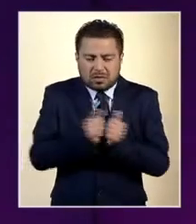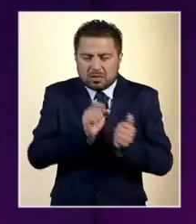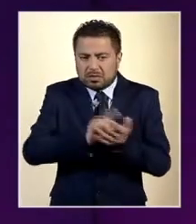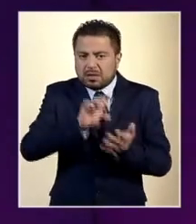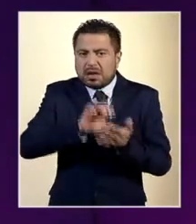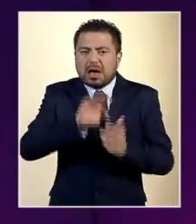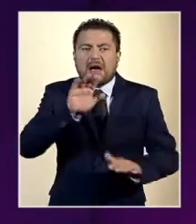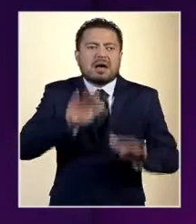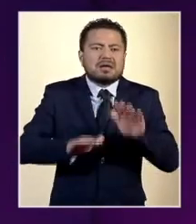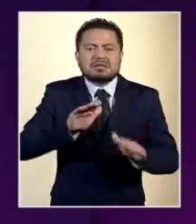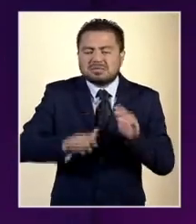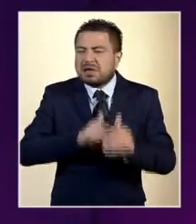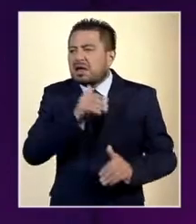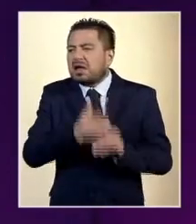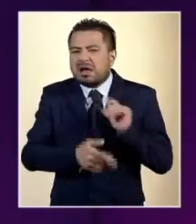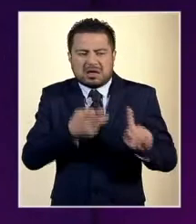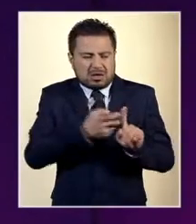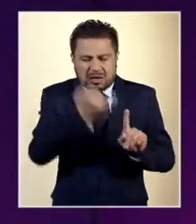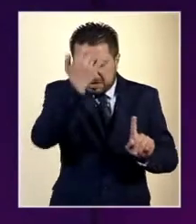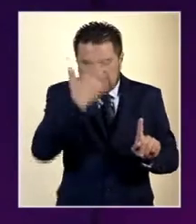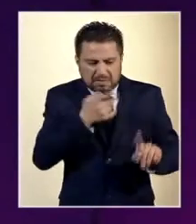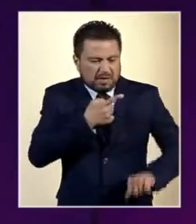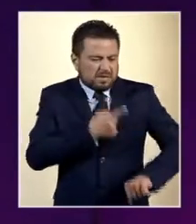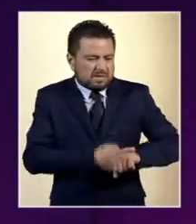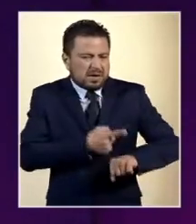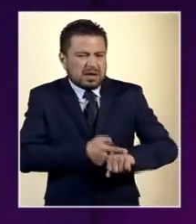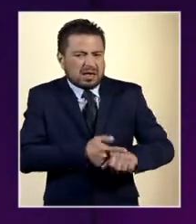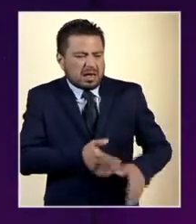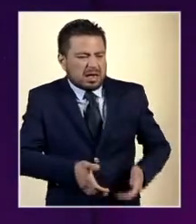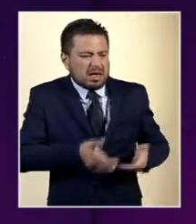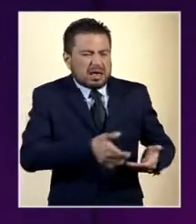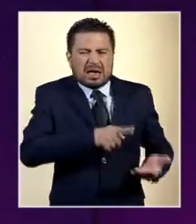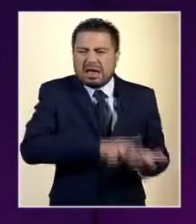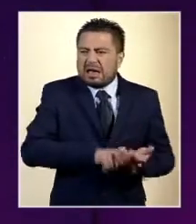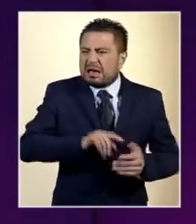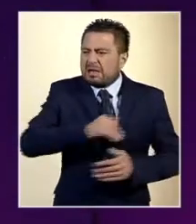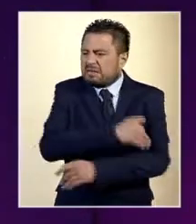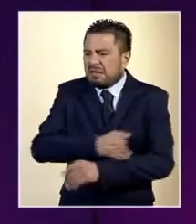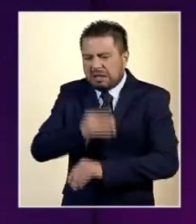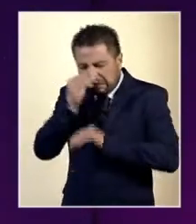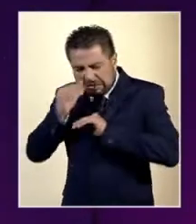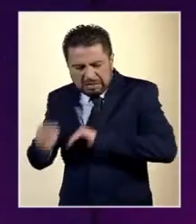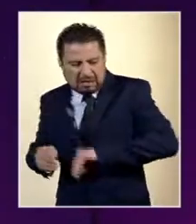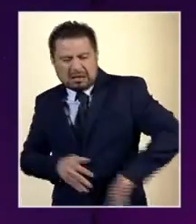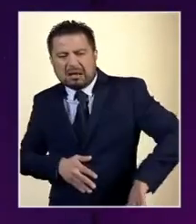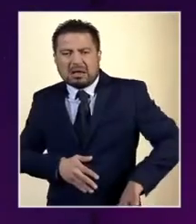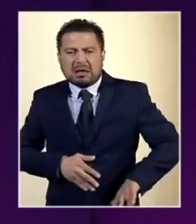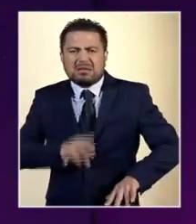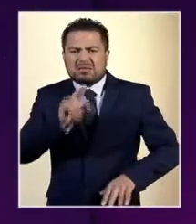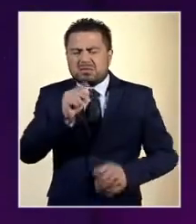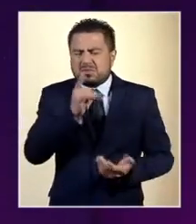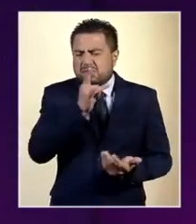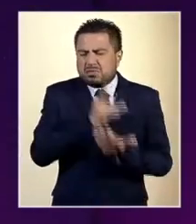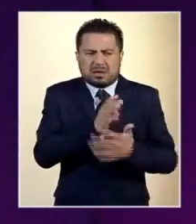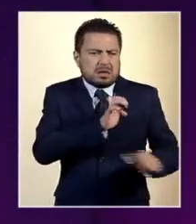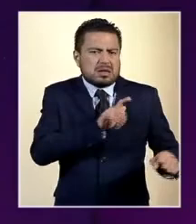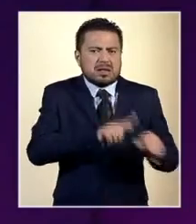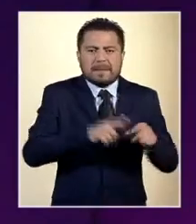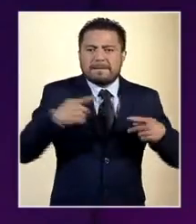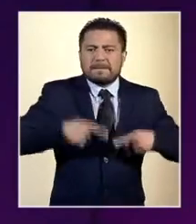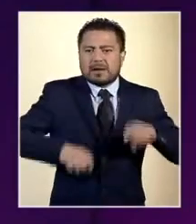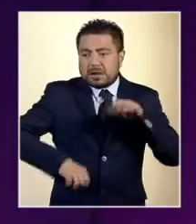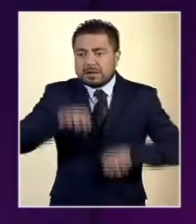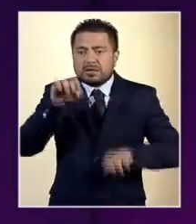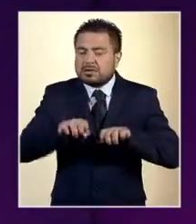a veces termina siendo como esta imagen del enfermo, de la carga para la familia, y que los van dejando. Y que digo, no es exclusivo solamente de las